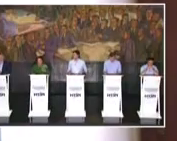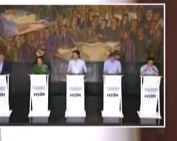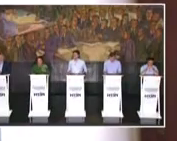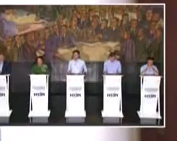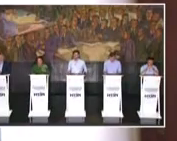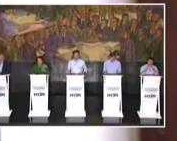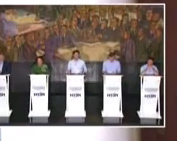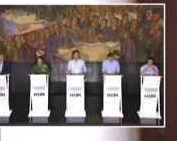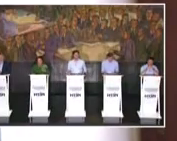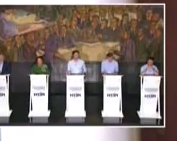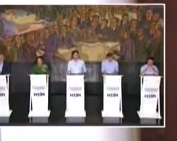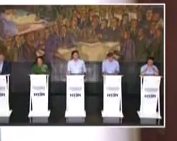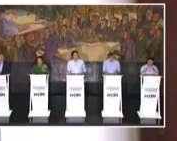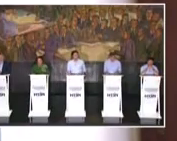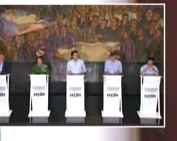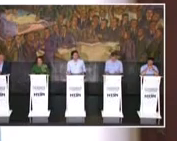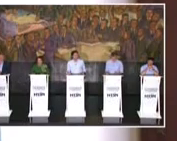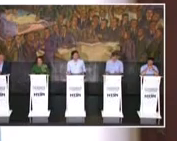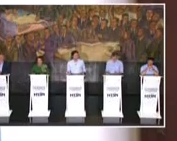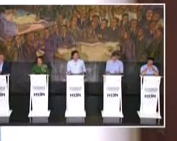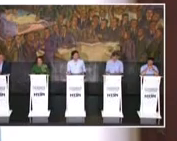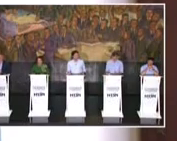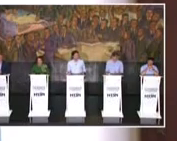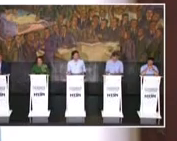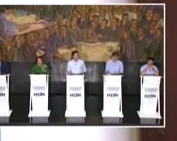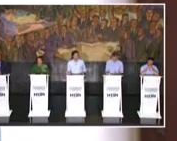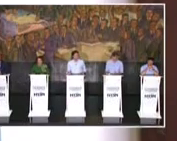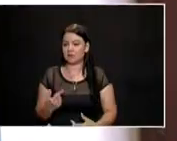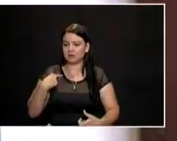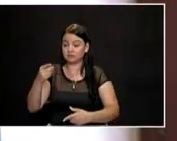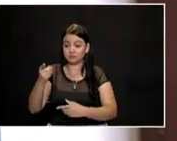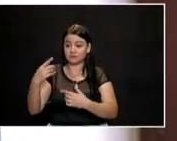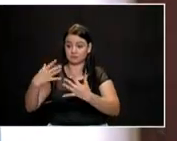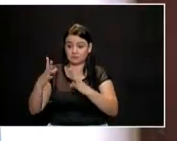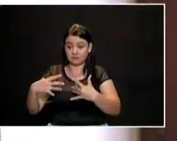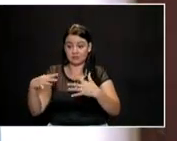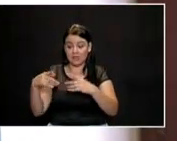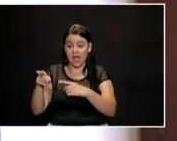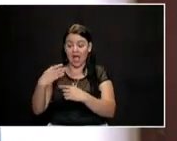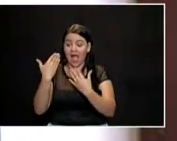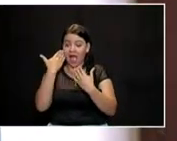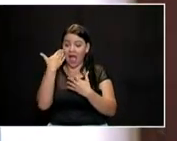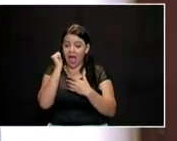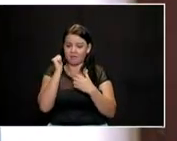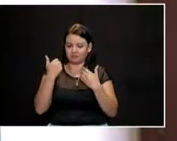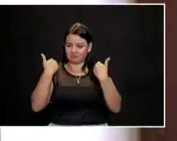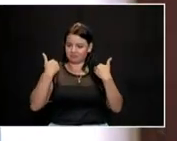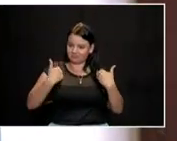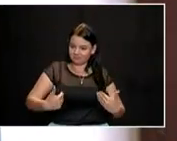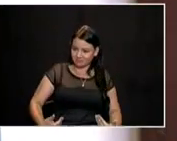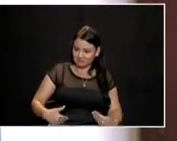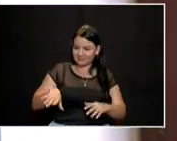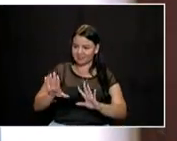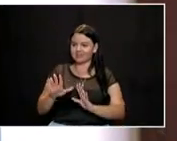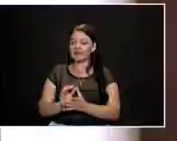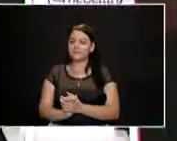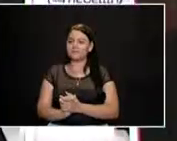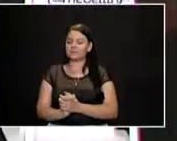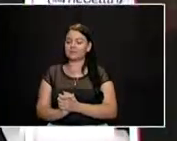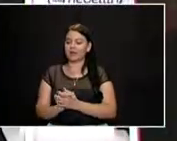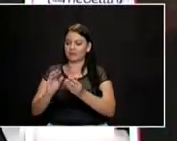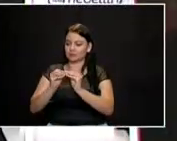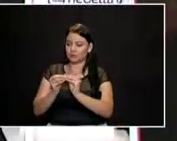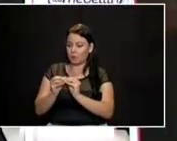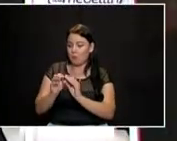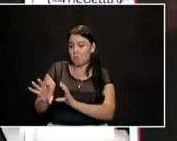que aparezca, ese será el candidato al que le va a preguntar. Como puede pasar que ella saque su mismo número, que en este caso es el 2,